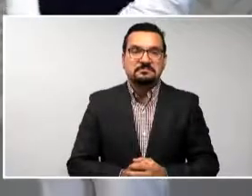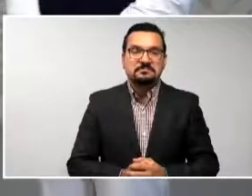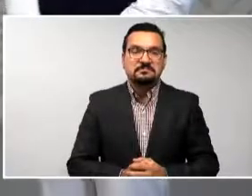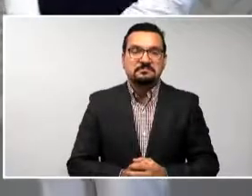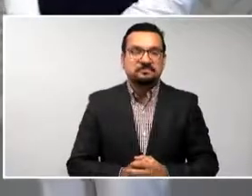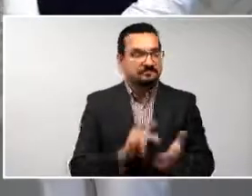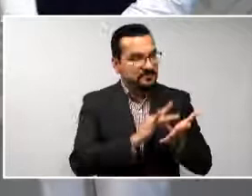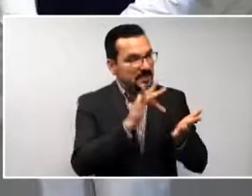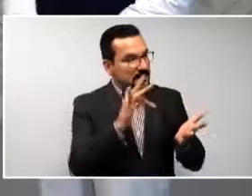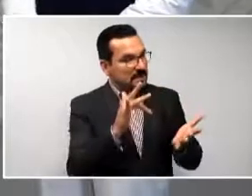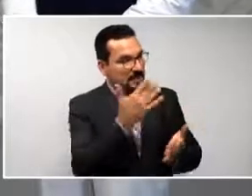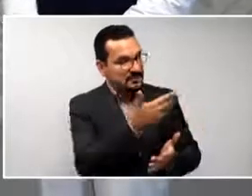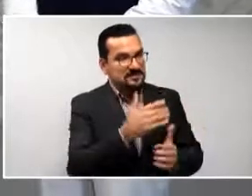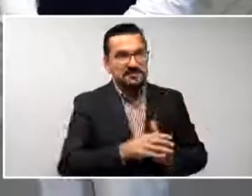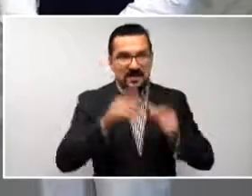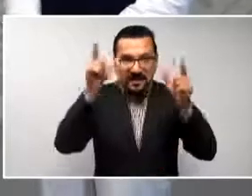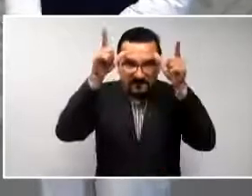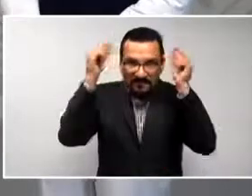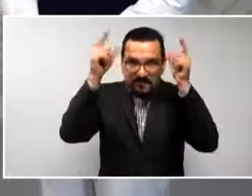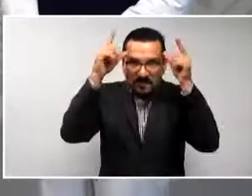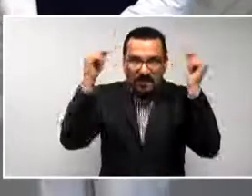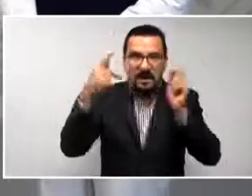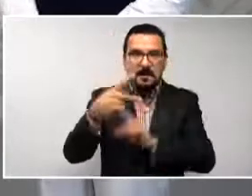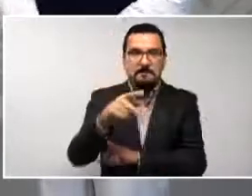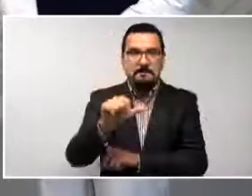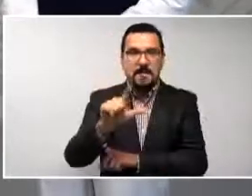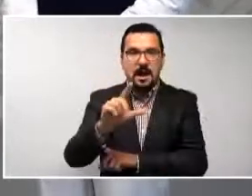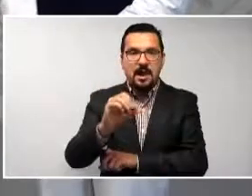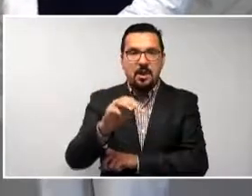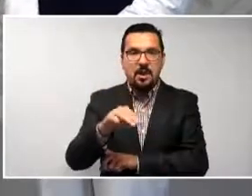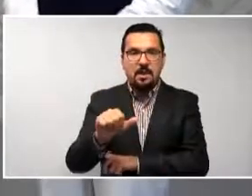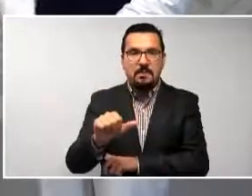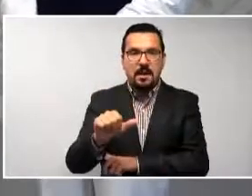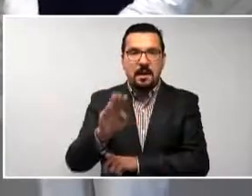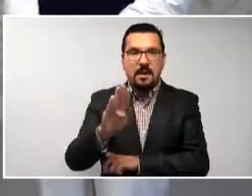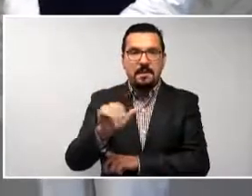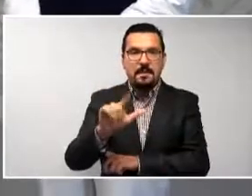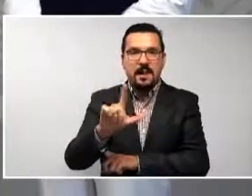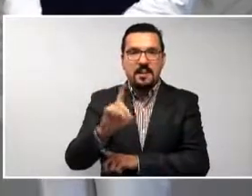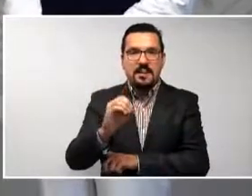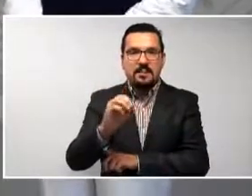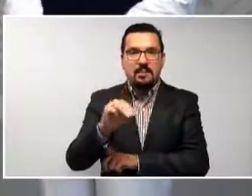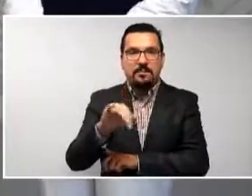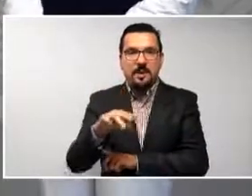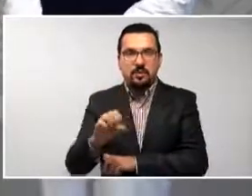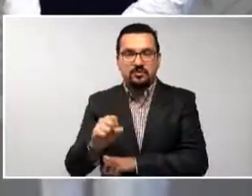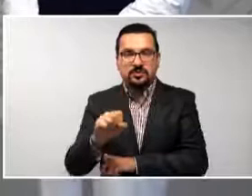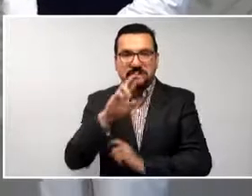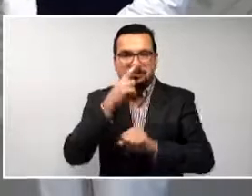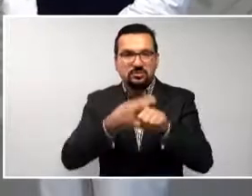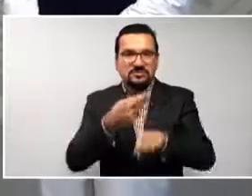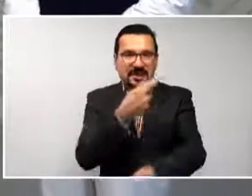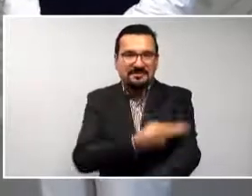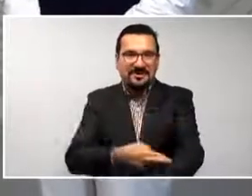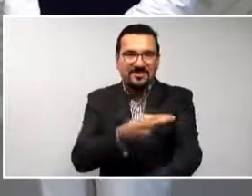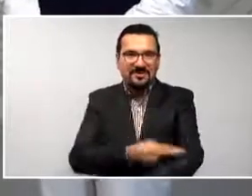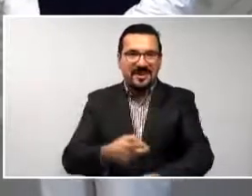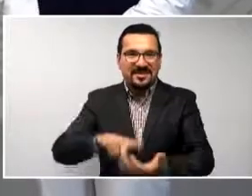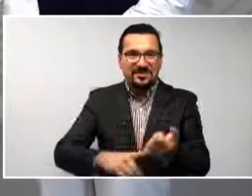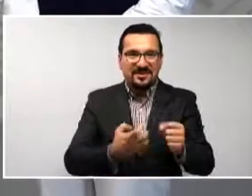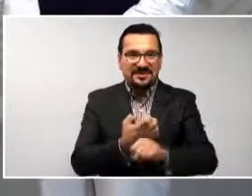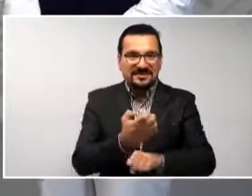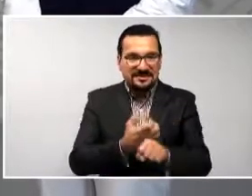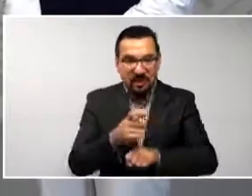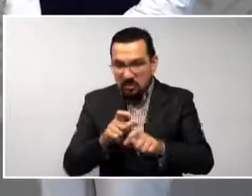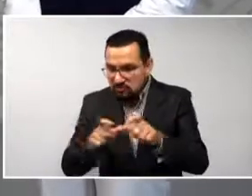muchas gracias a la enfermera paloma valdovinos coordinador estatal de gestión